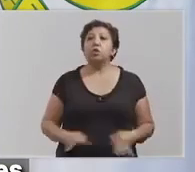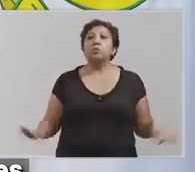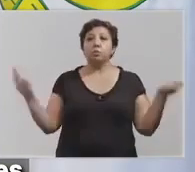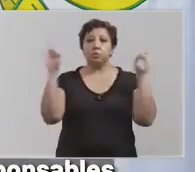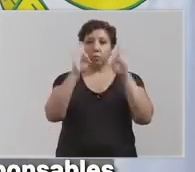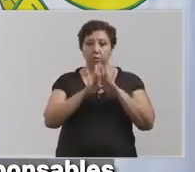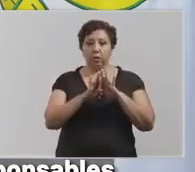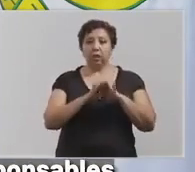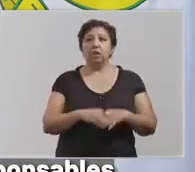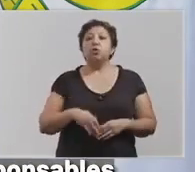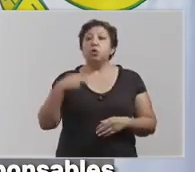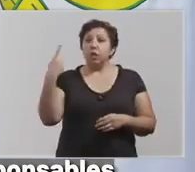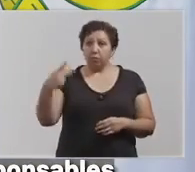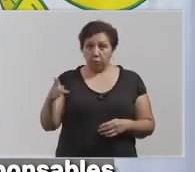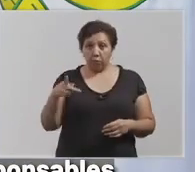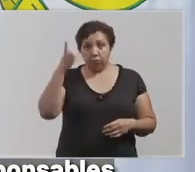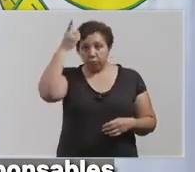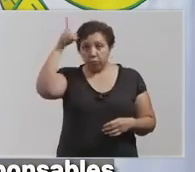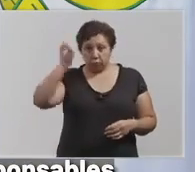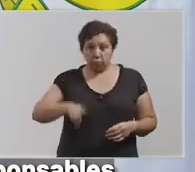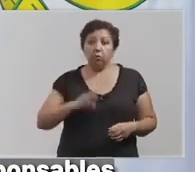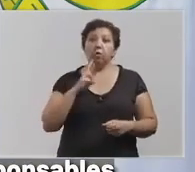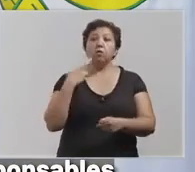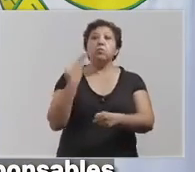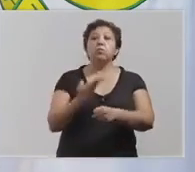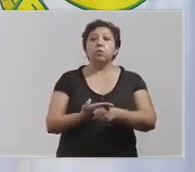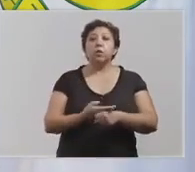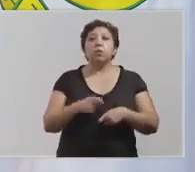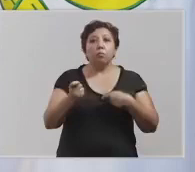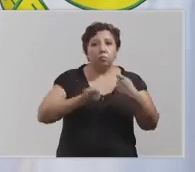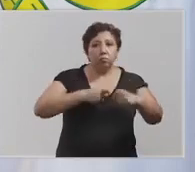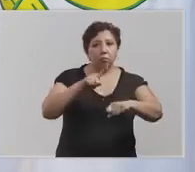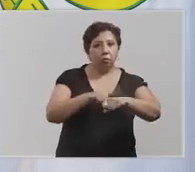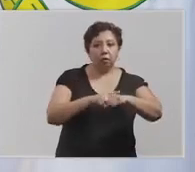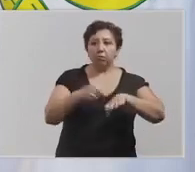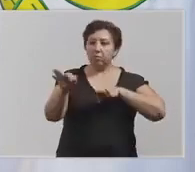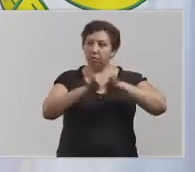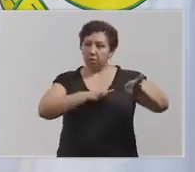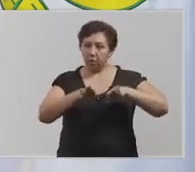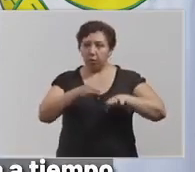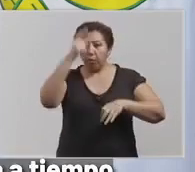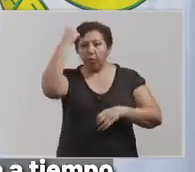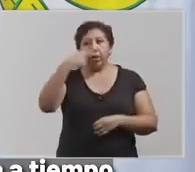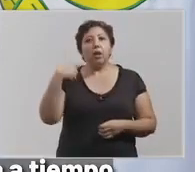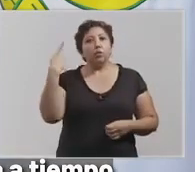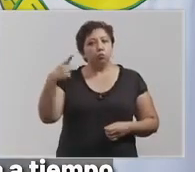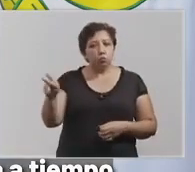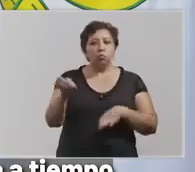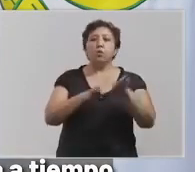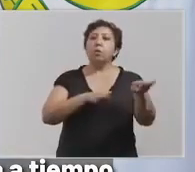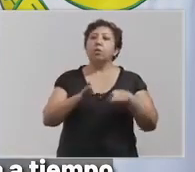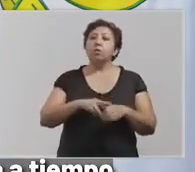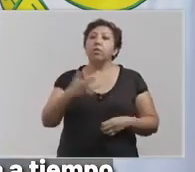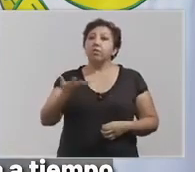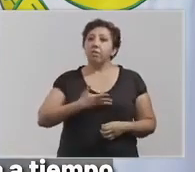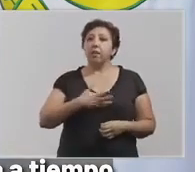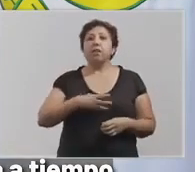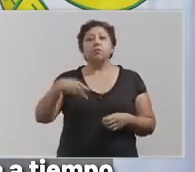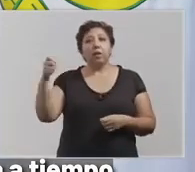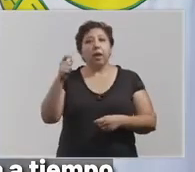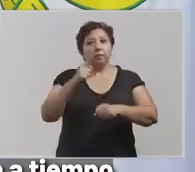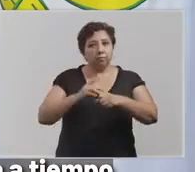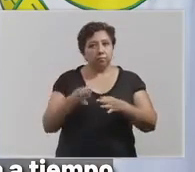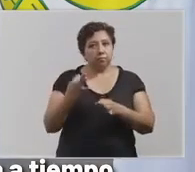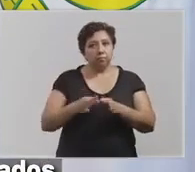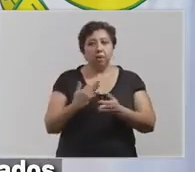negocios esenciales, serán sus propios administradores los responsables de ajustar los horarios laborales para que sus trabajadores tengan su